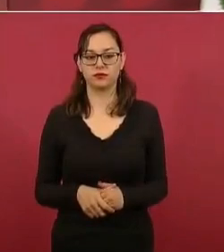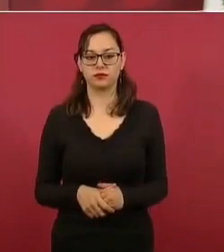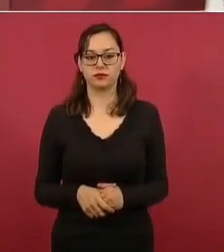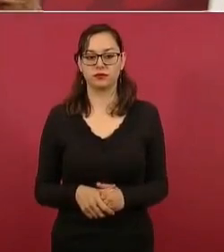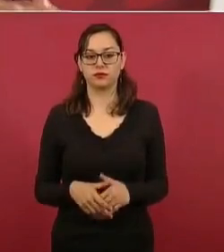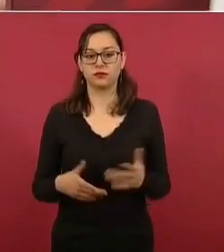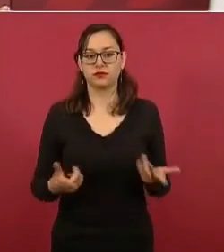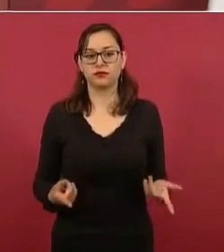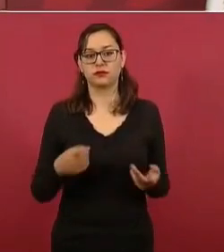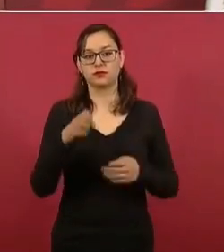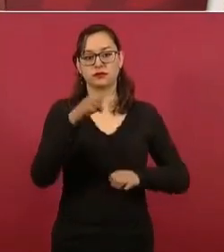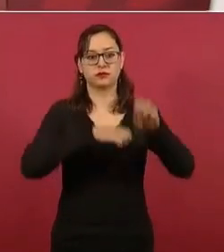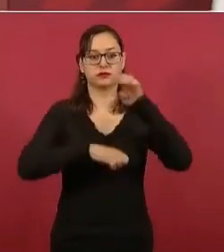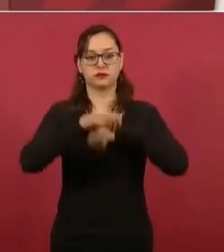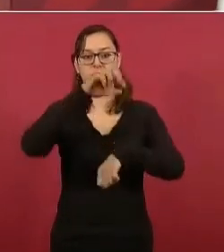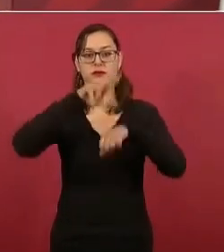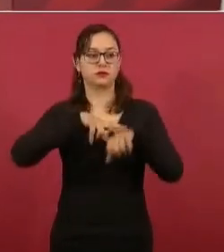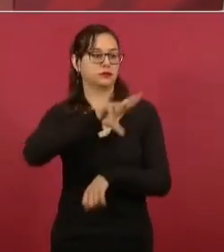de empresas